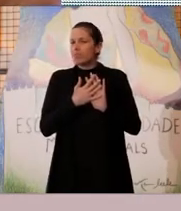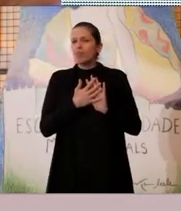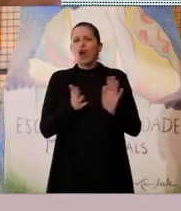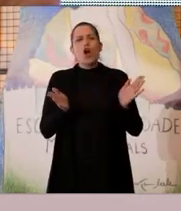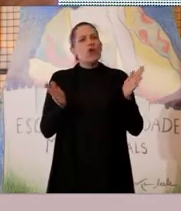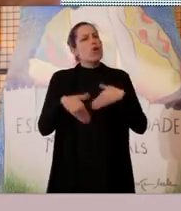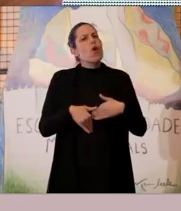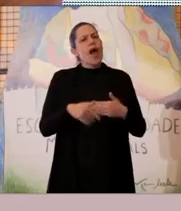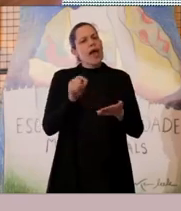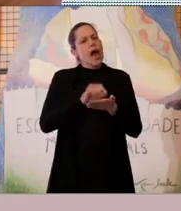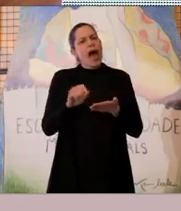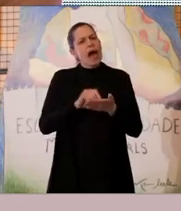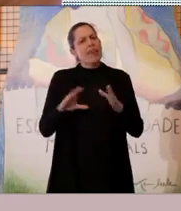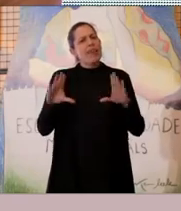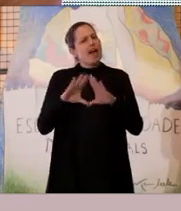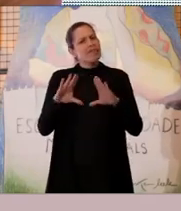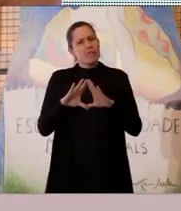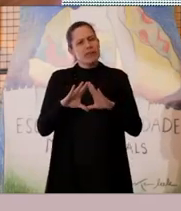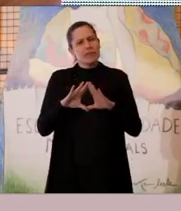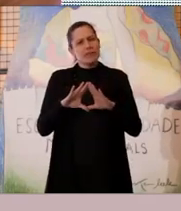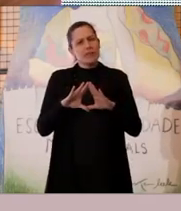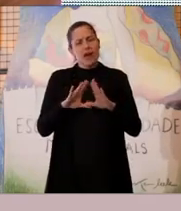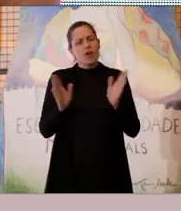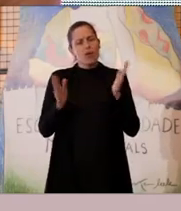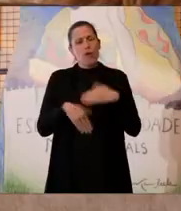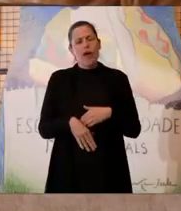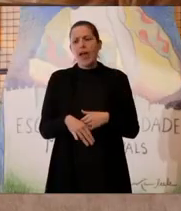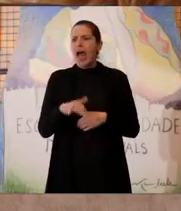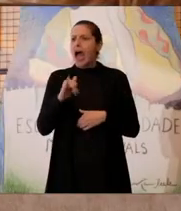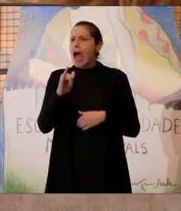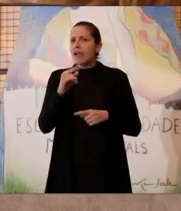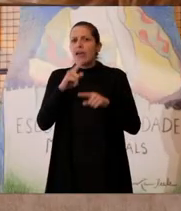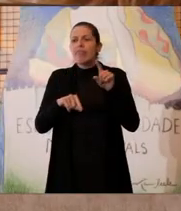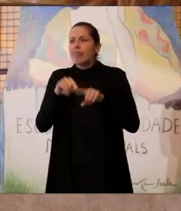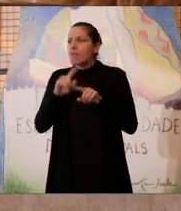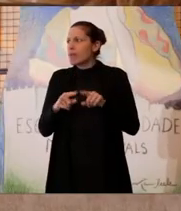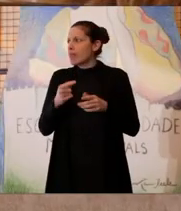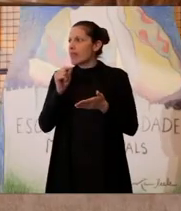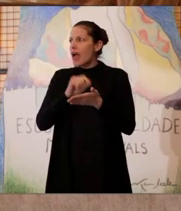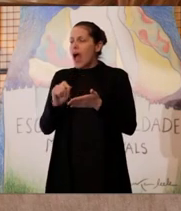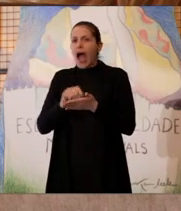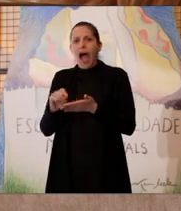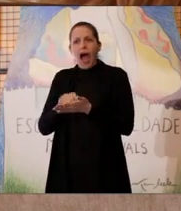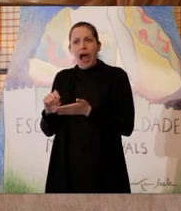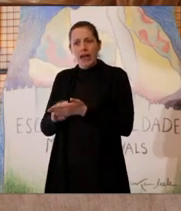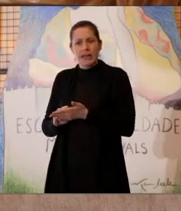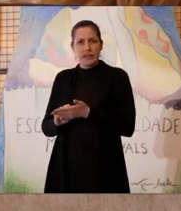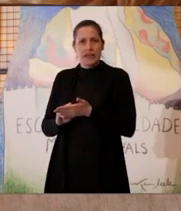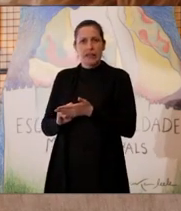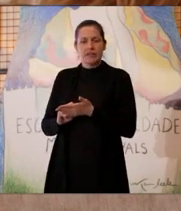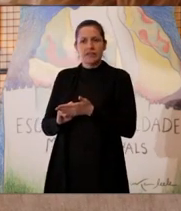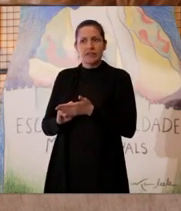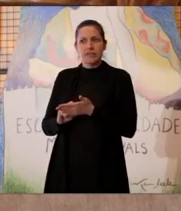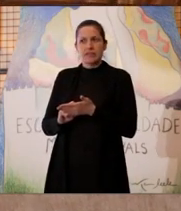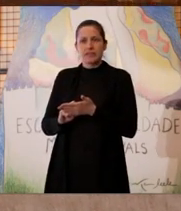una agenda feminista sino que hay tantas agendas feministas no sé como decía Irene Montero tantos